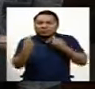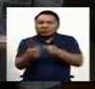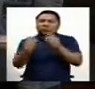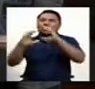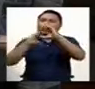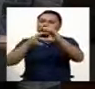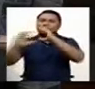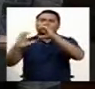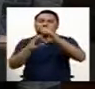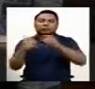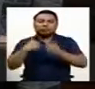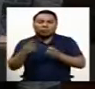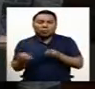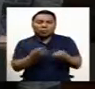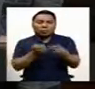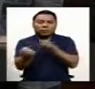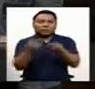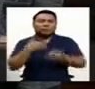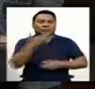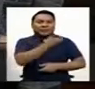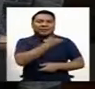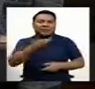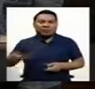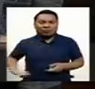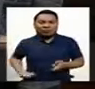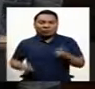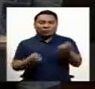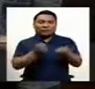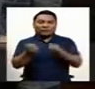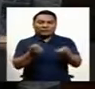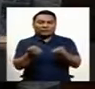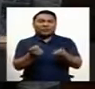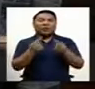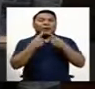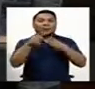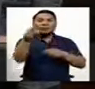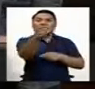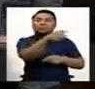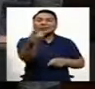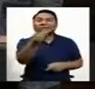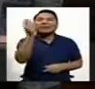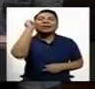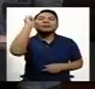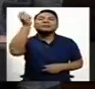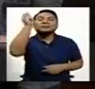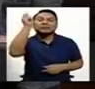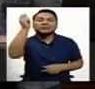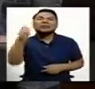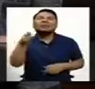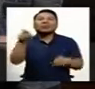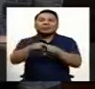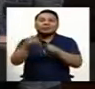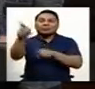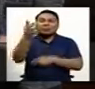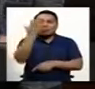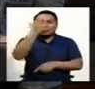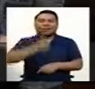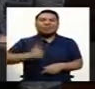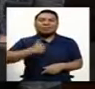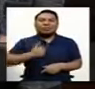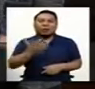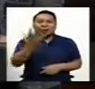intentado conducir mi gobierno, pero han sido también testigos de la actitud agresiva de la